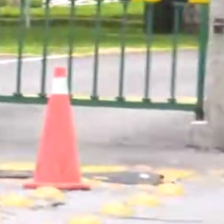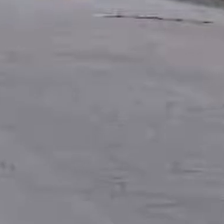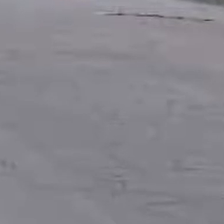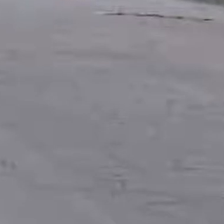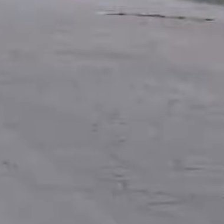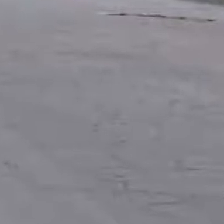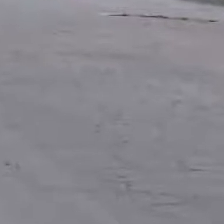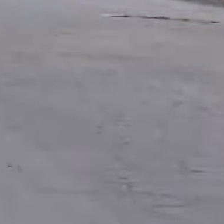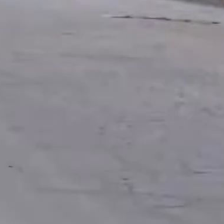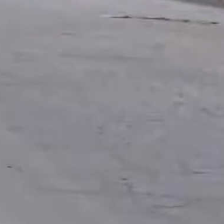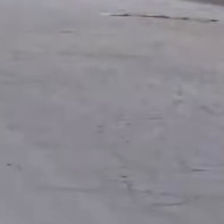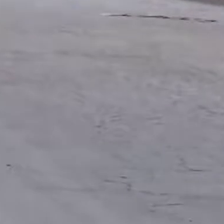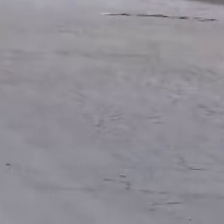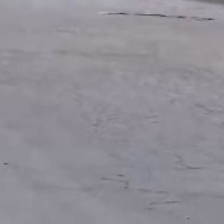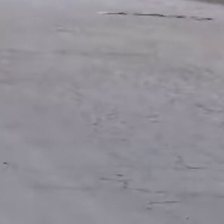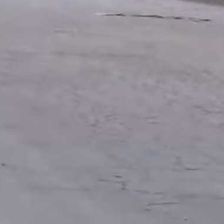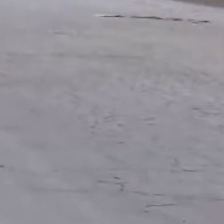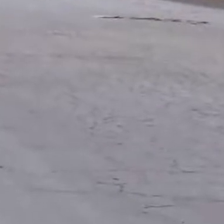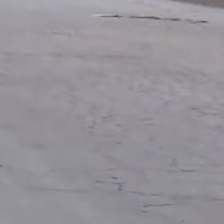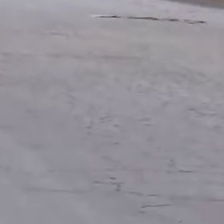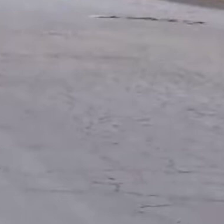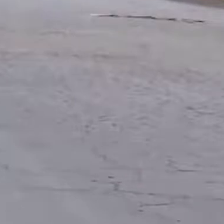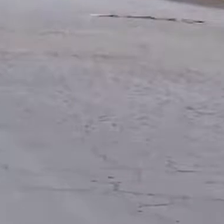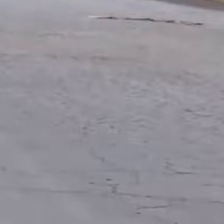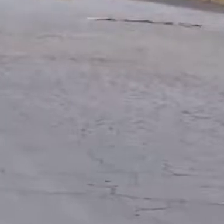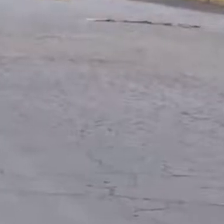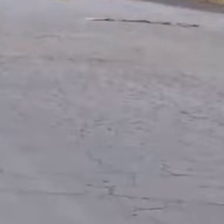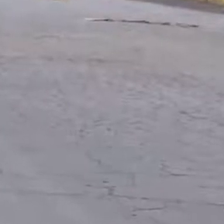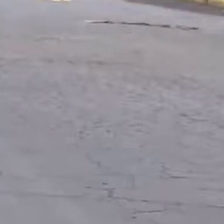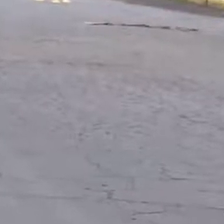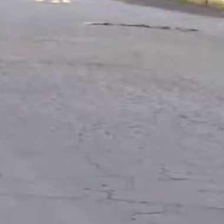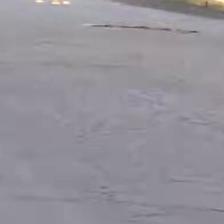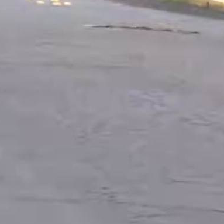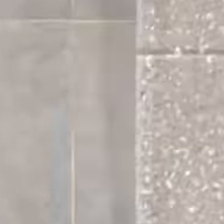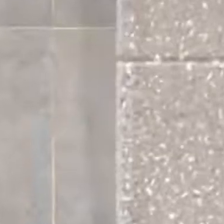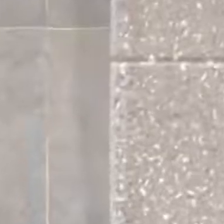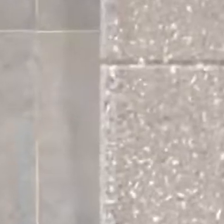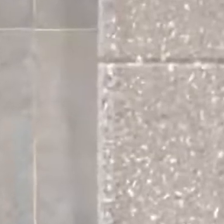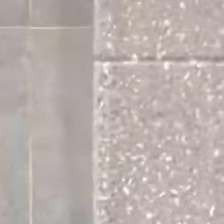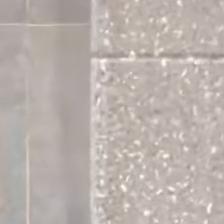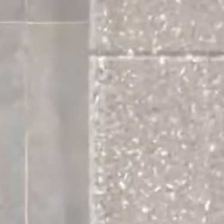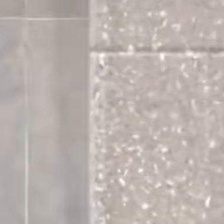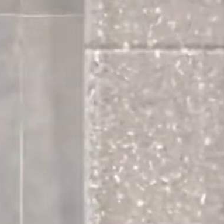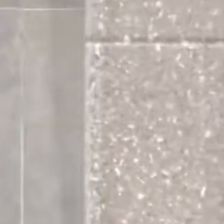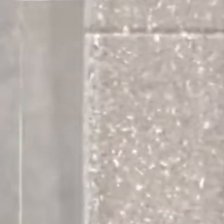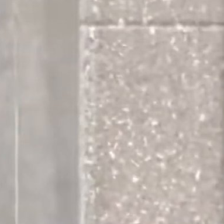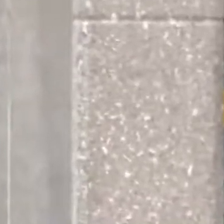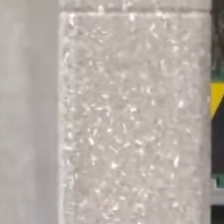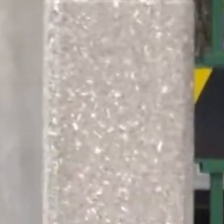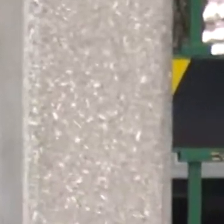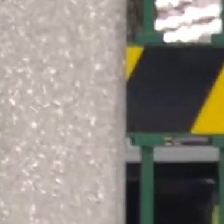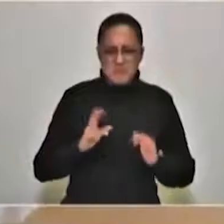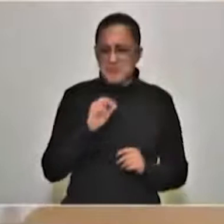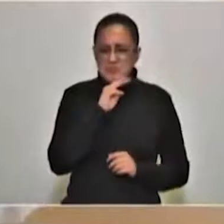bautista ex funcionarios de la universidad como miembros de la fundación el titular del ejecutivo precisó que si no tiene responsabilidad no debe